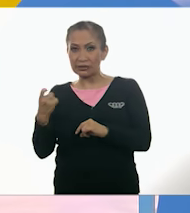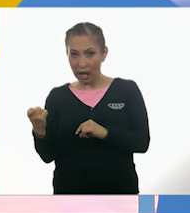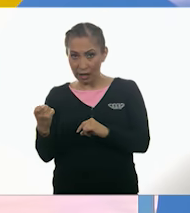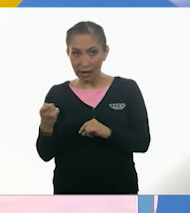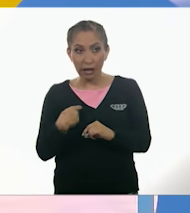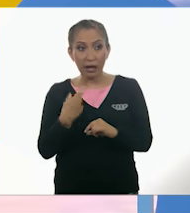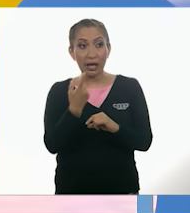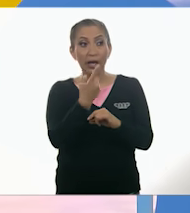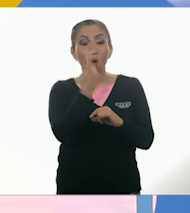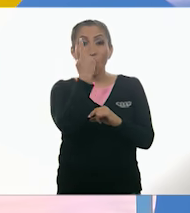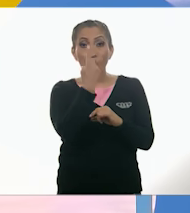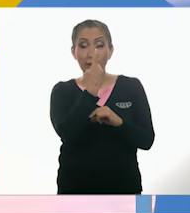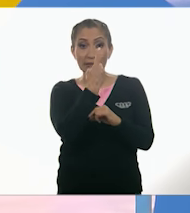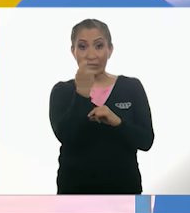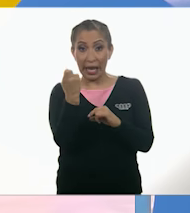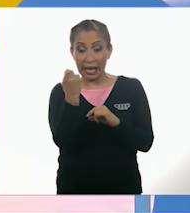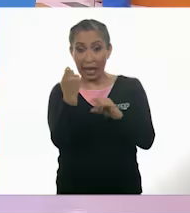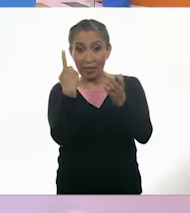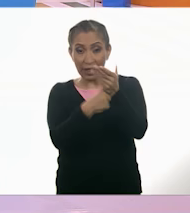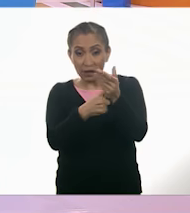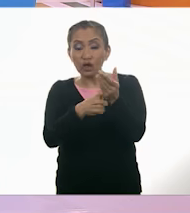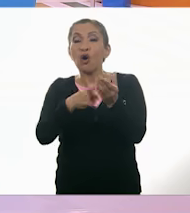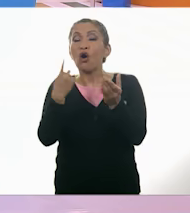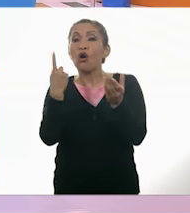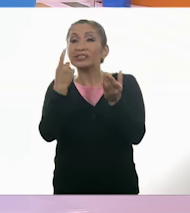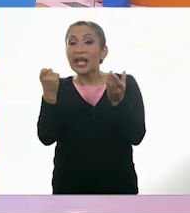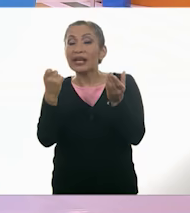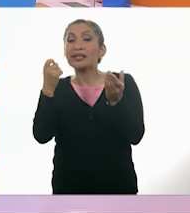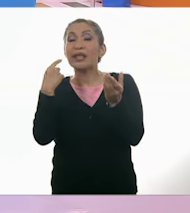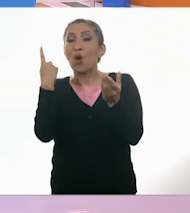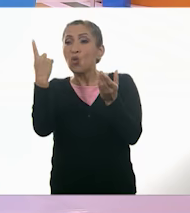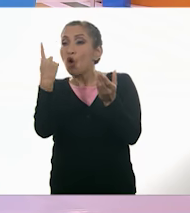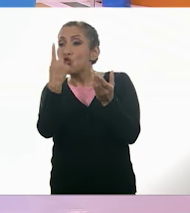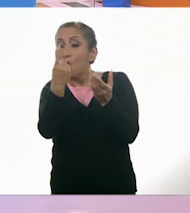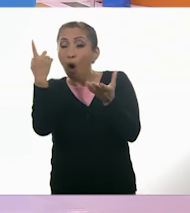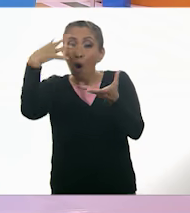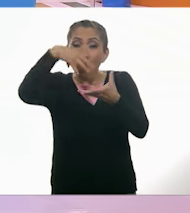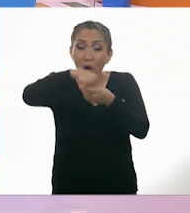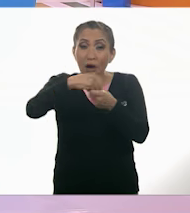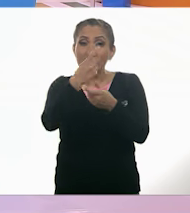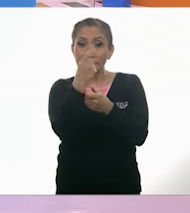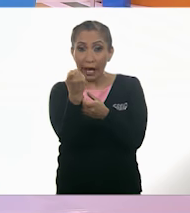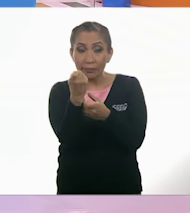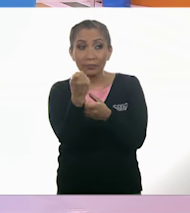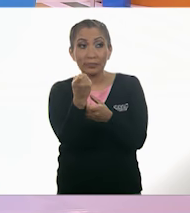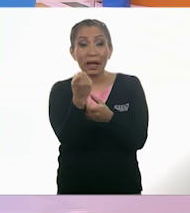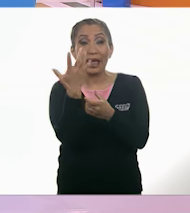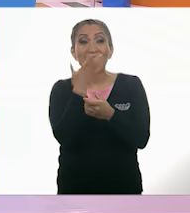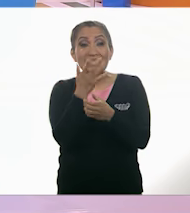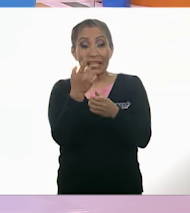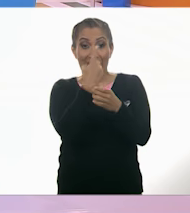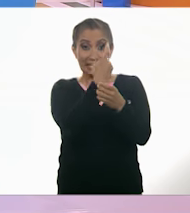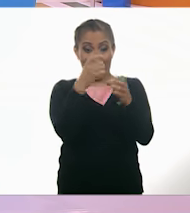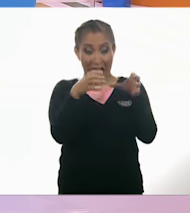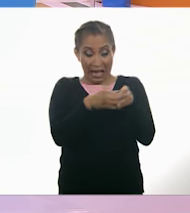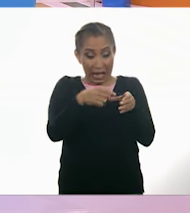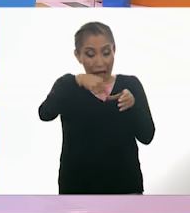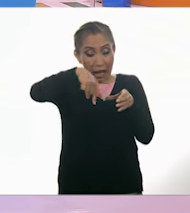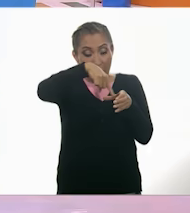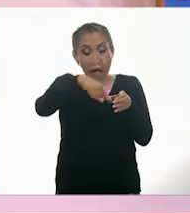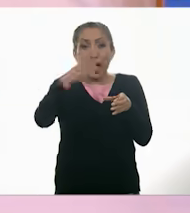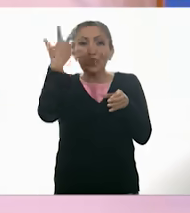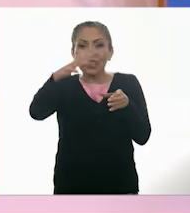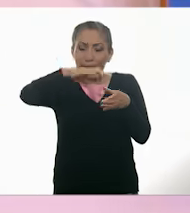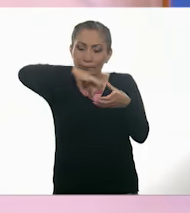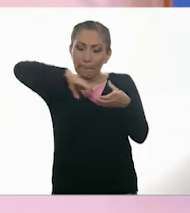tengo 100 unidades. Muy bien. Ok, dice que a esta centena le voy a restar 10 unidades. Okay. Ok.